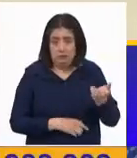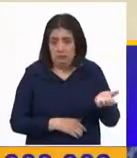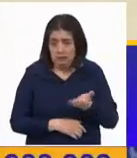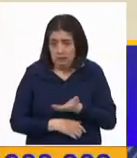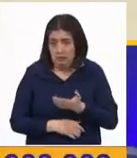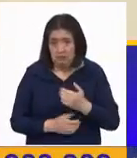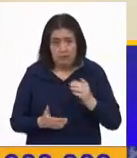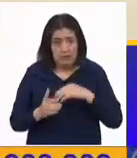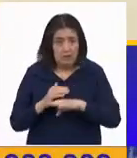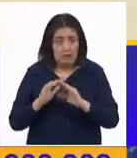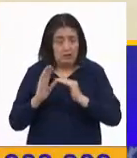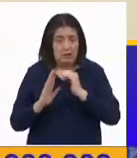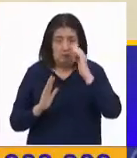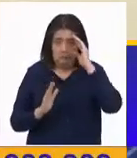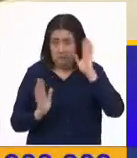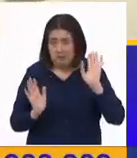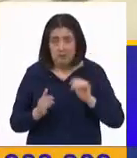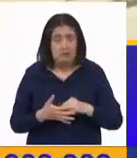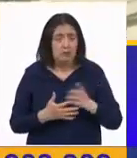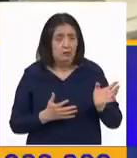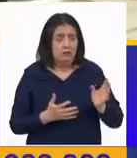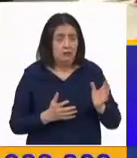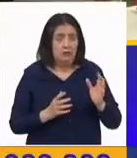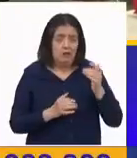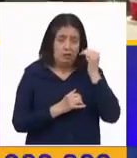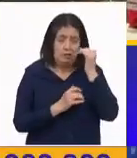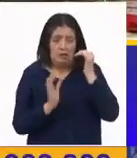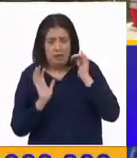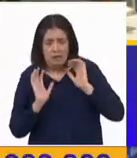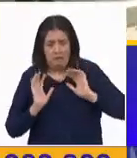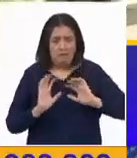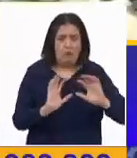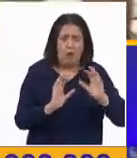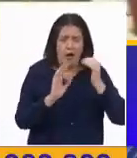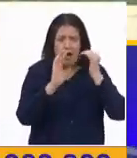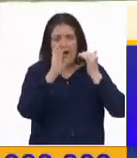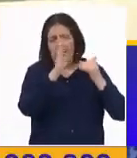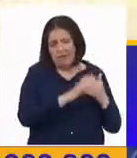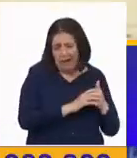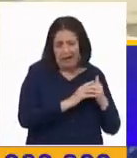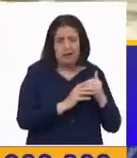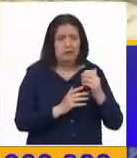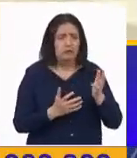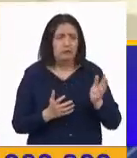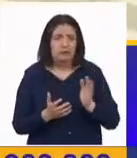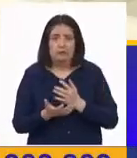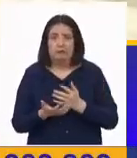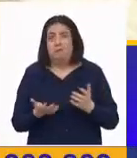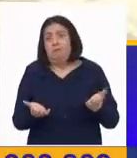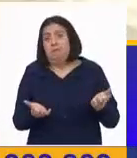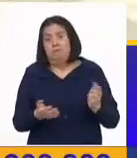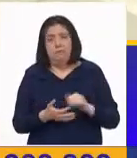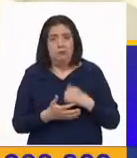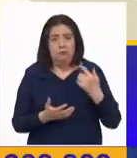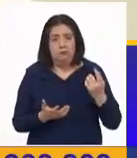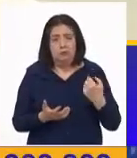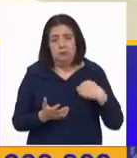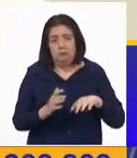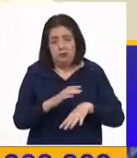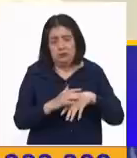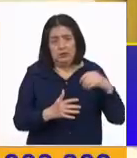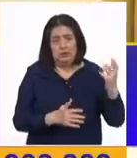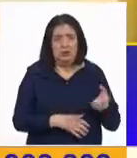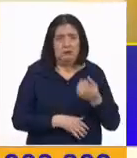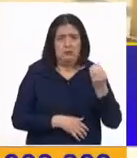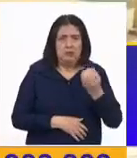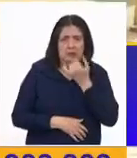a que pasemos. Empuja a Jaime, le baja la cámara, no tuvimos otra más que salir. ¿Por qué?